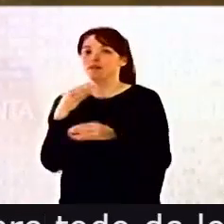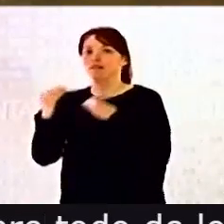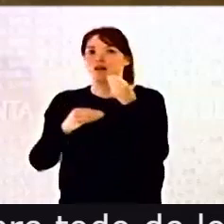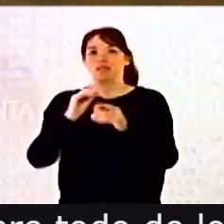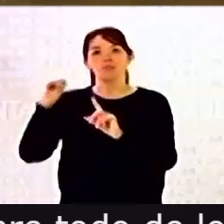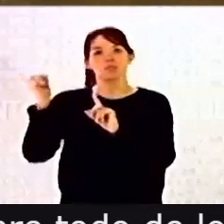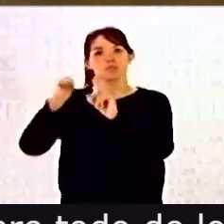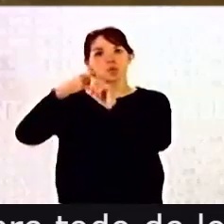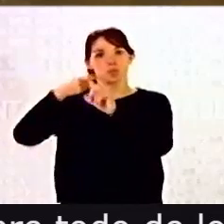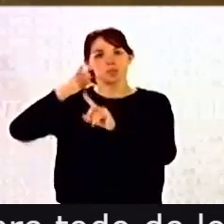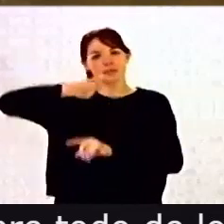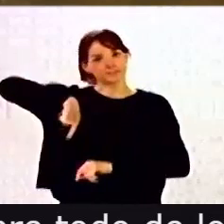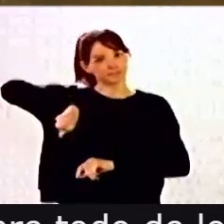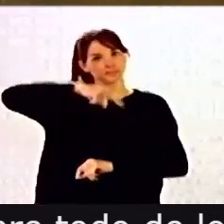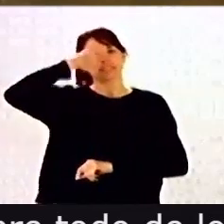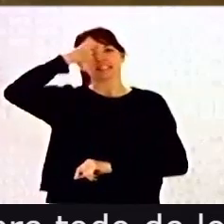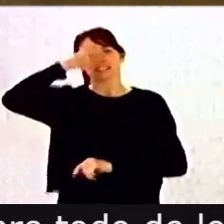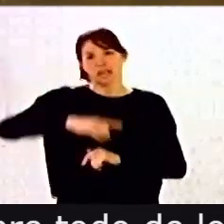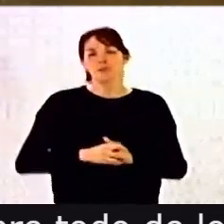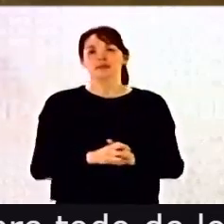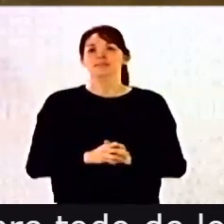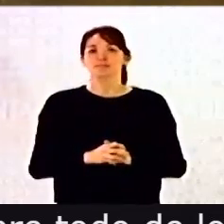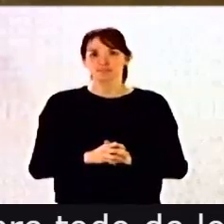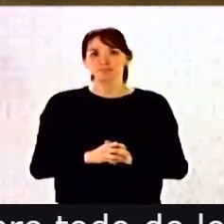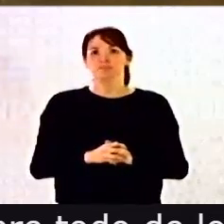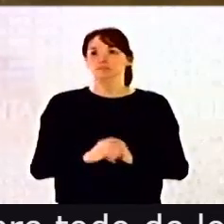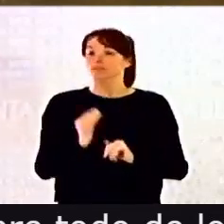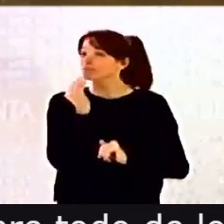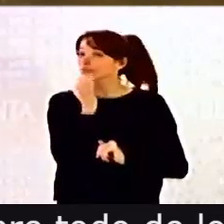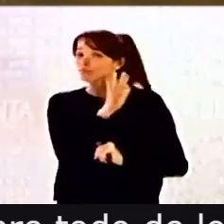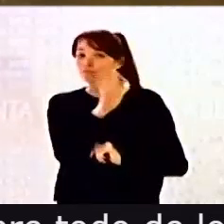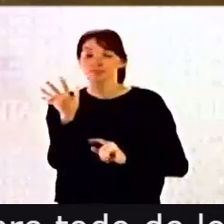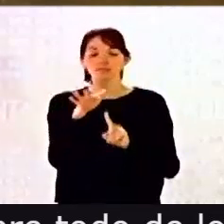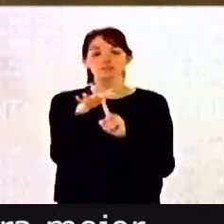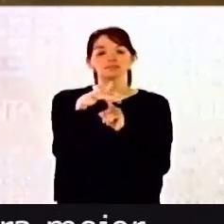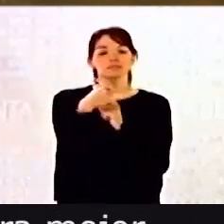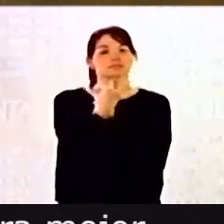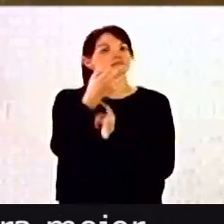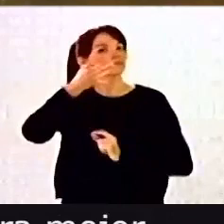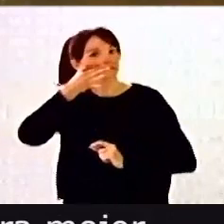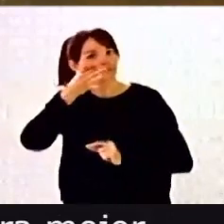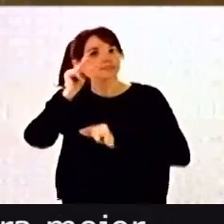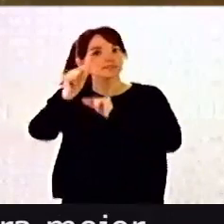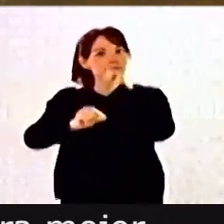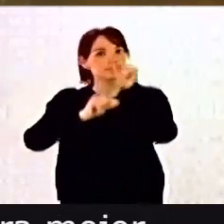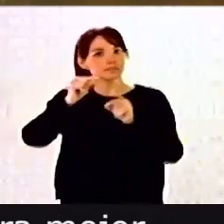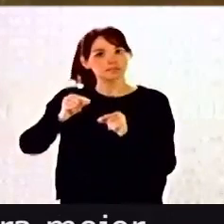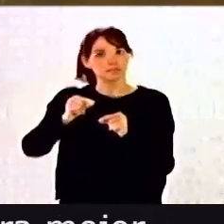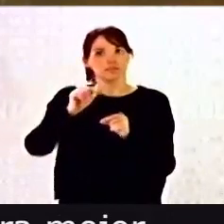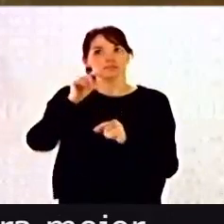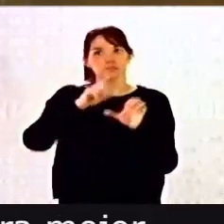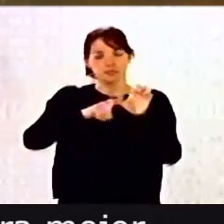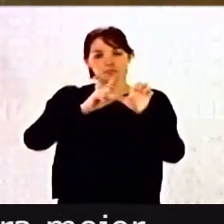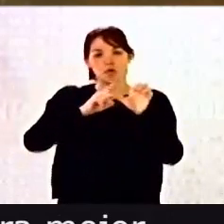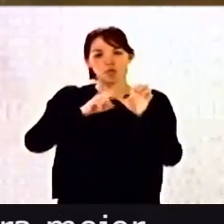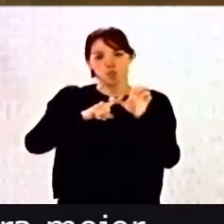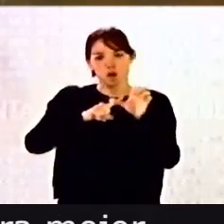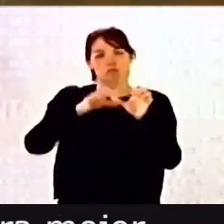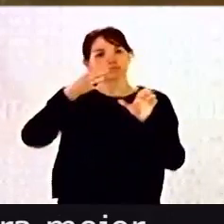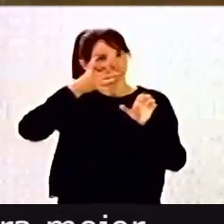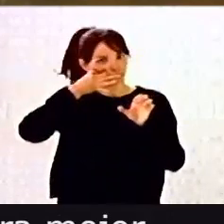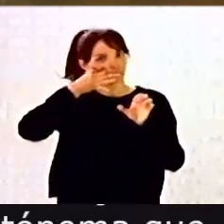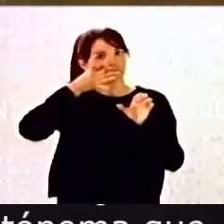entendido en todo momento que era mejor conocer la realidad de infección en el ámbito de nuestra comunidad autónoma que